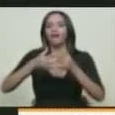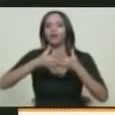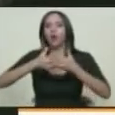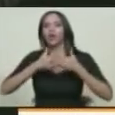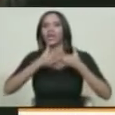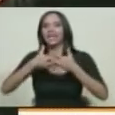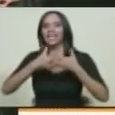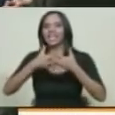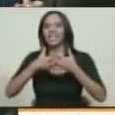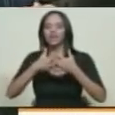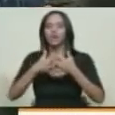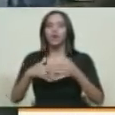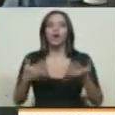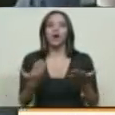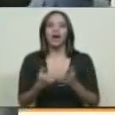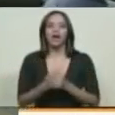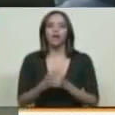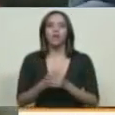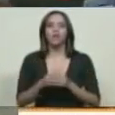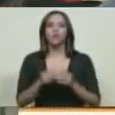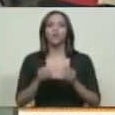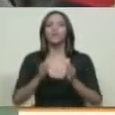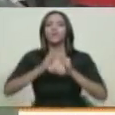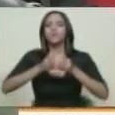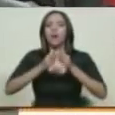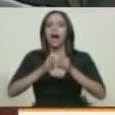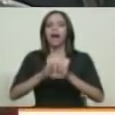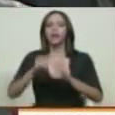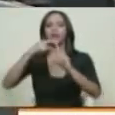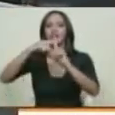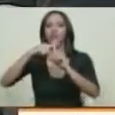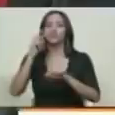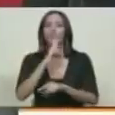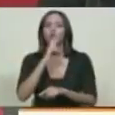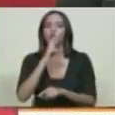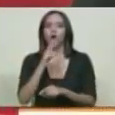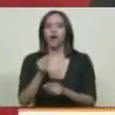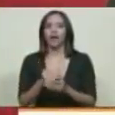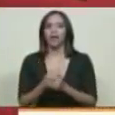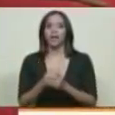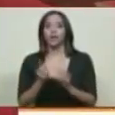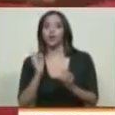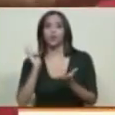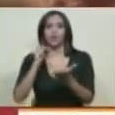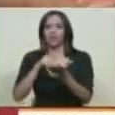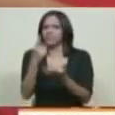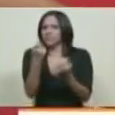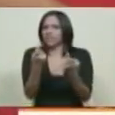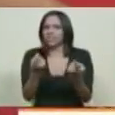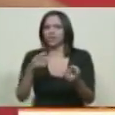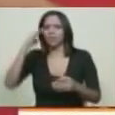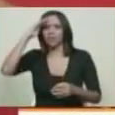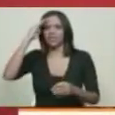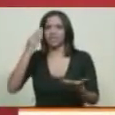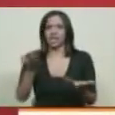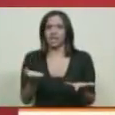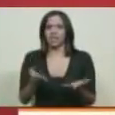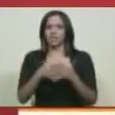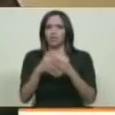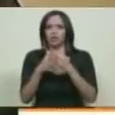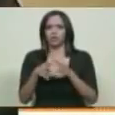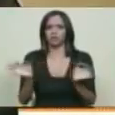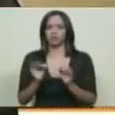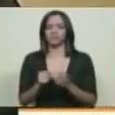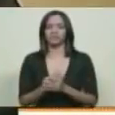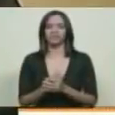a traernos, nos pongan un barco de la Cruz Roja gringa allá afuera? ¿No es necesario que vengan unos marines? ¿No es necesario nada de eso? Es mentira. O